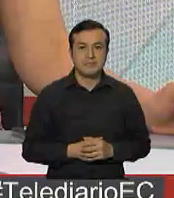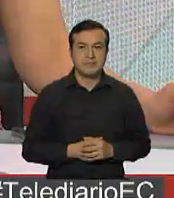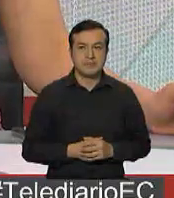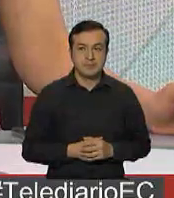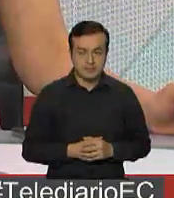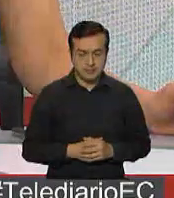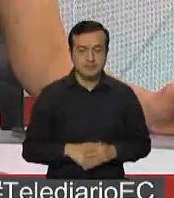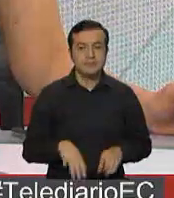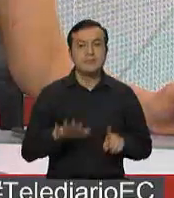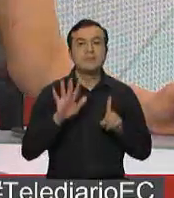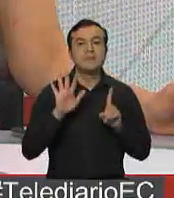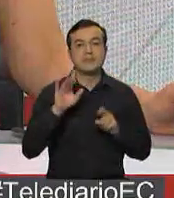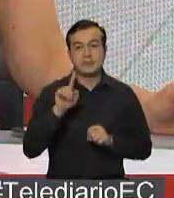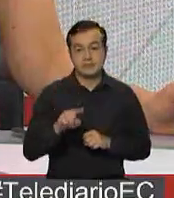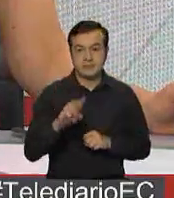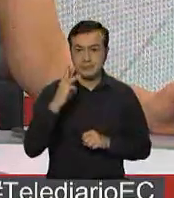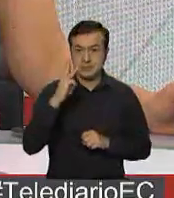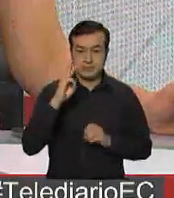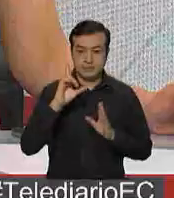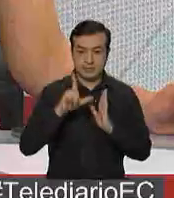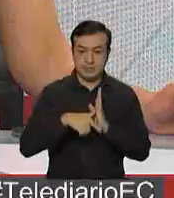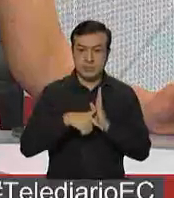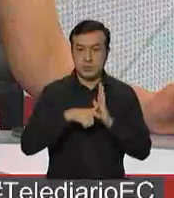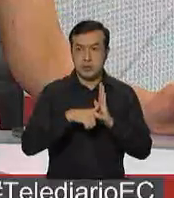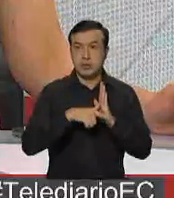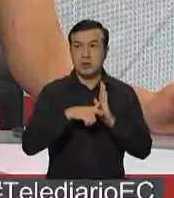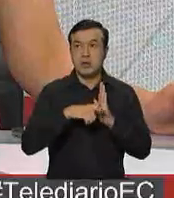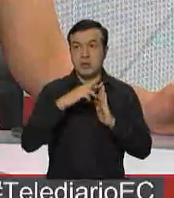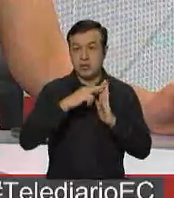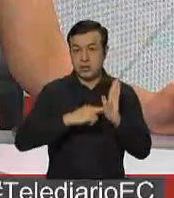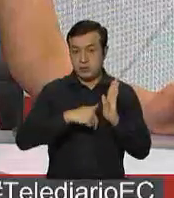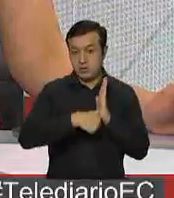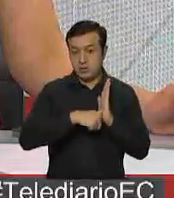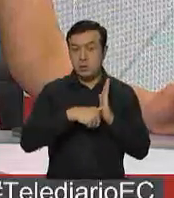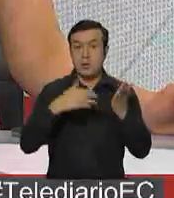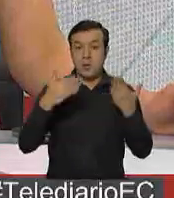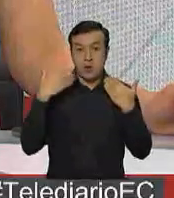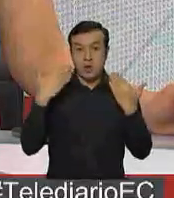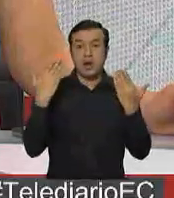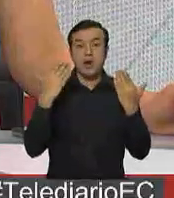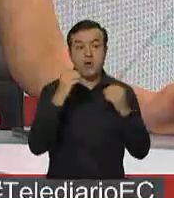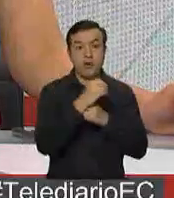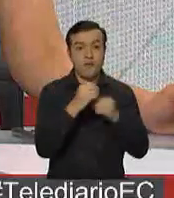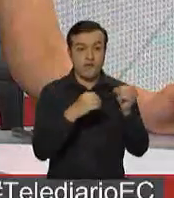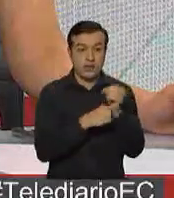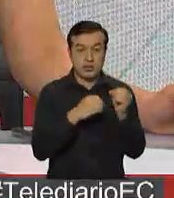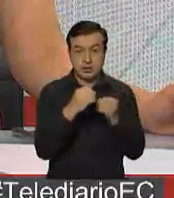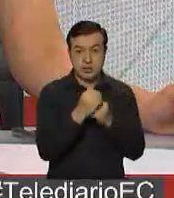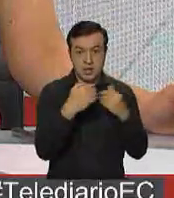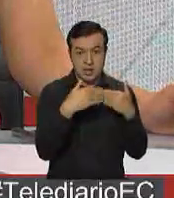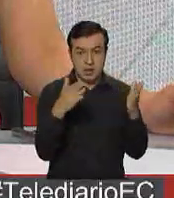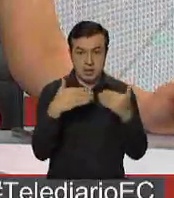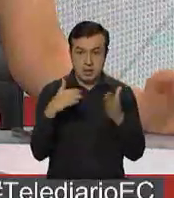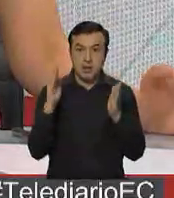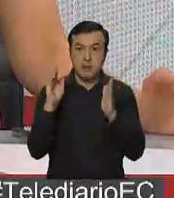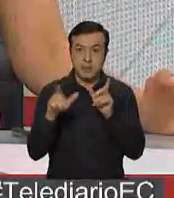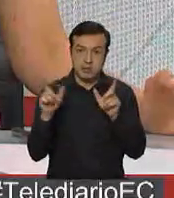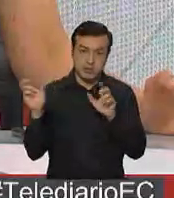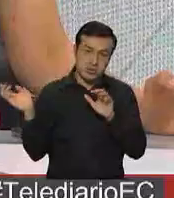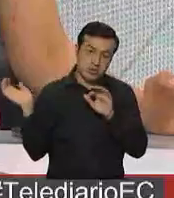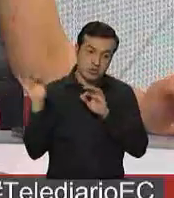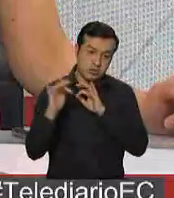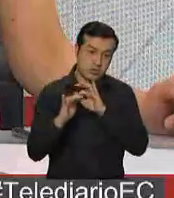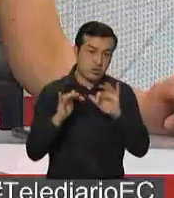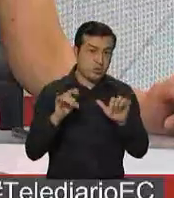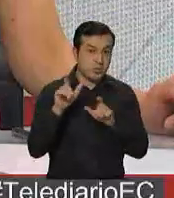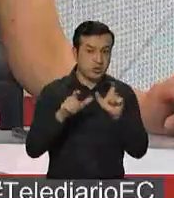Seis de la mañana con 16 minutos. Las agencias del Registro Civil en Guayaquil retoman actividades presenciales con aforo permitido. La